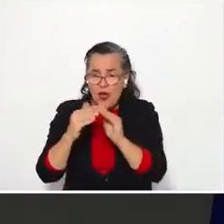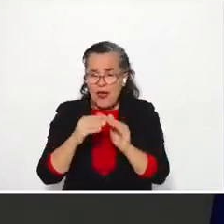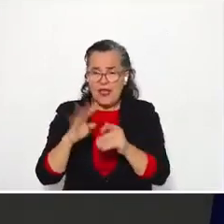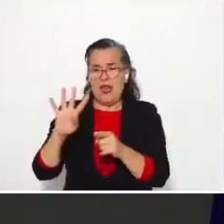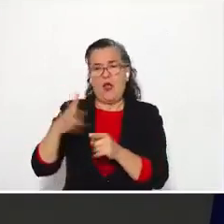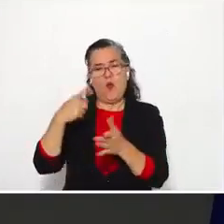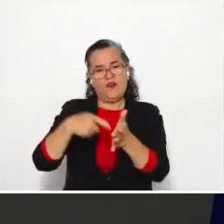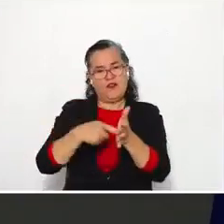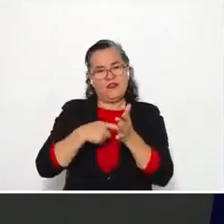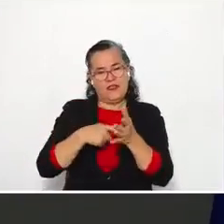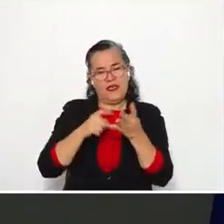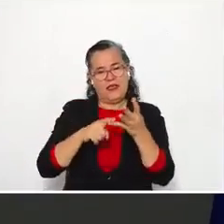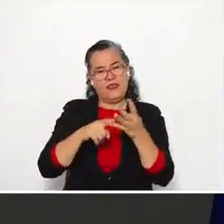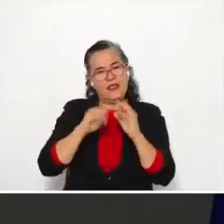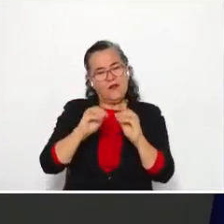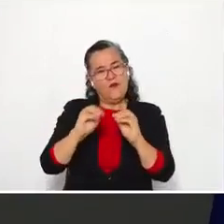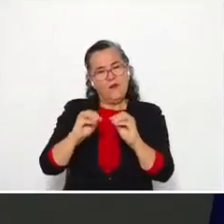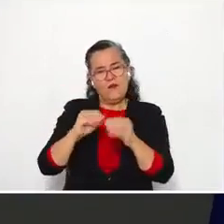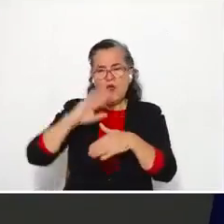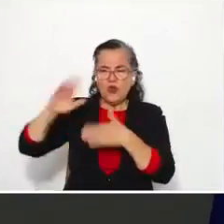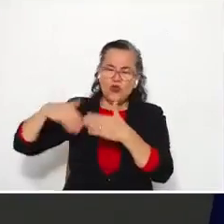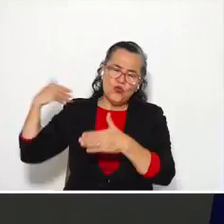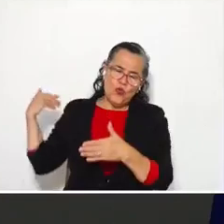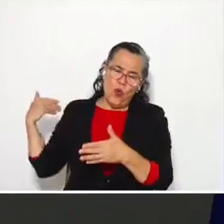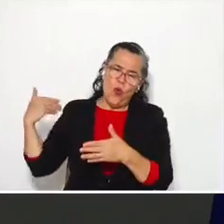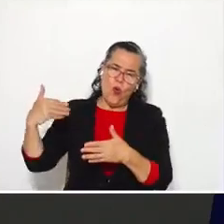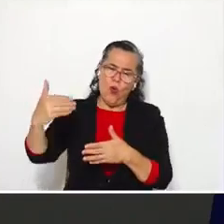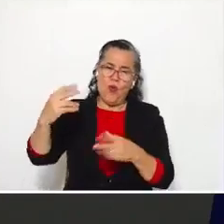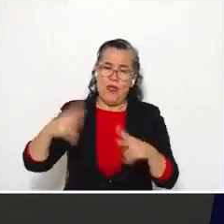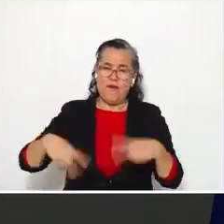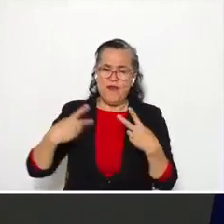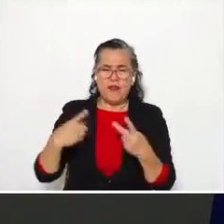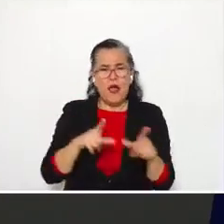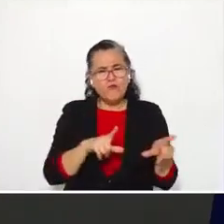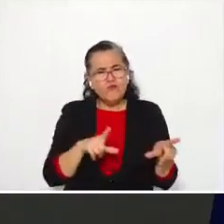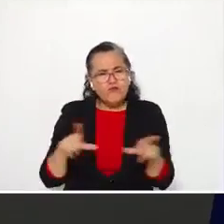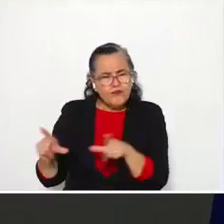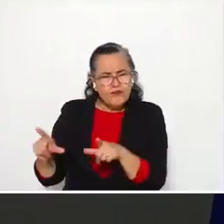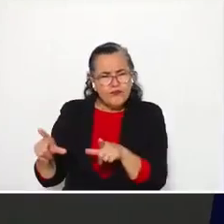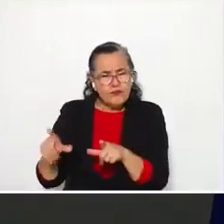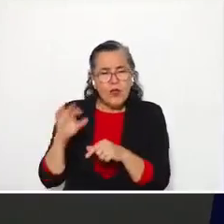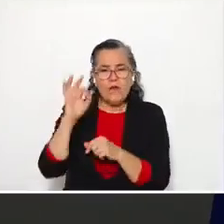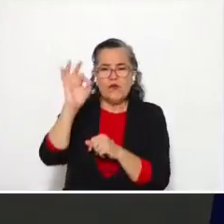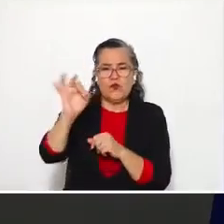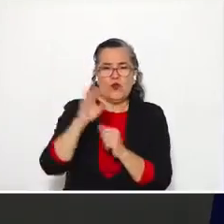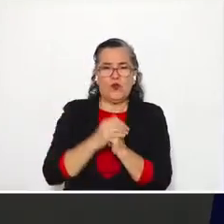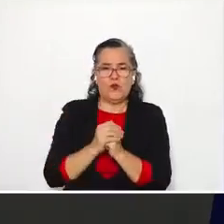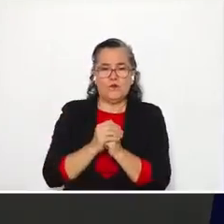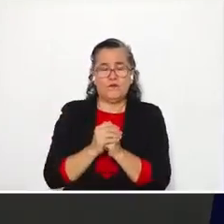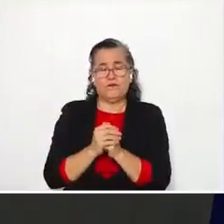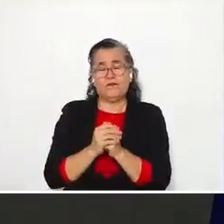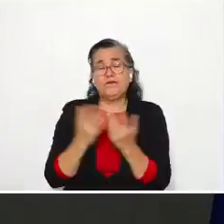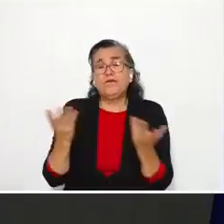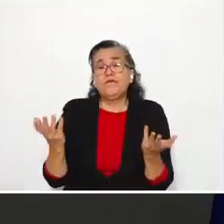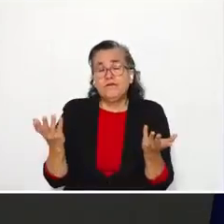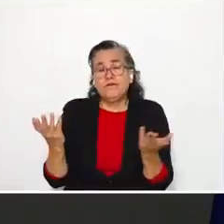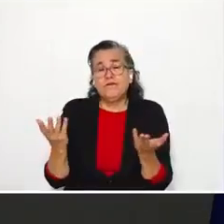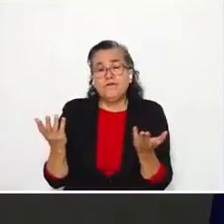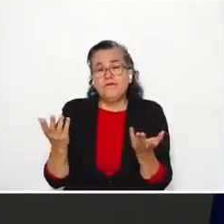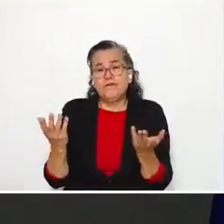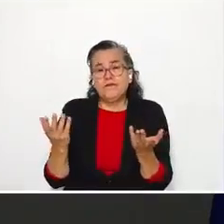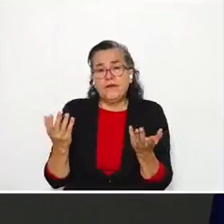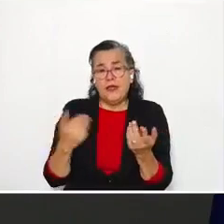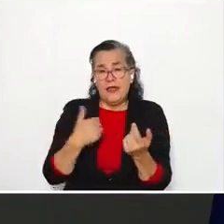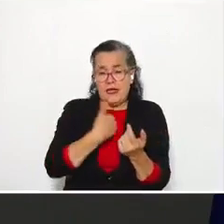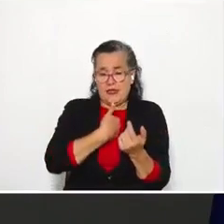exigencia de formación durante toda la vida, y preparar para el futuro, y sobre todo